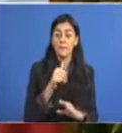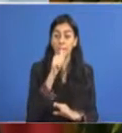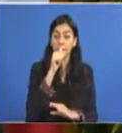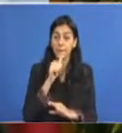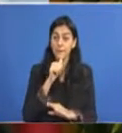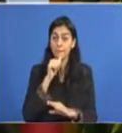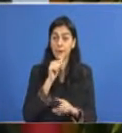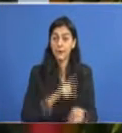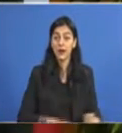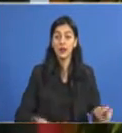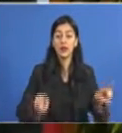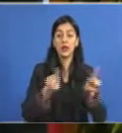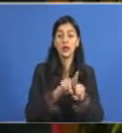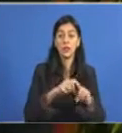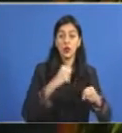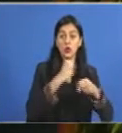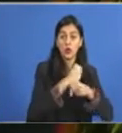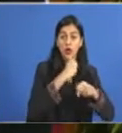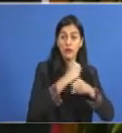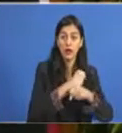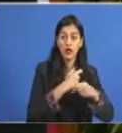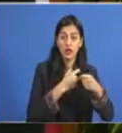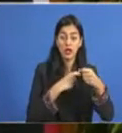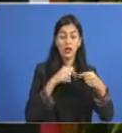y también para los trabajadores de este país.